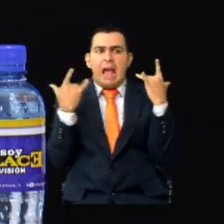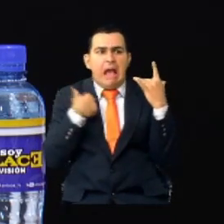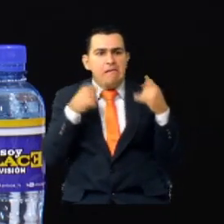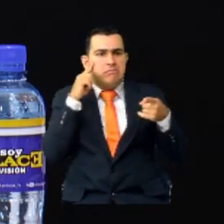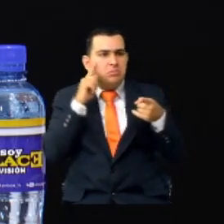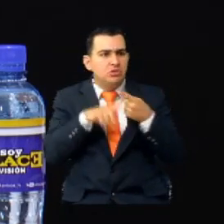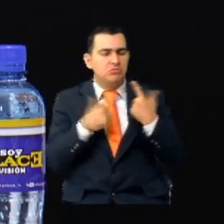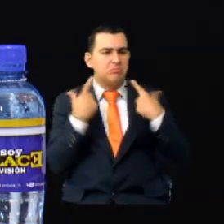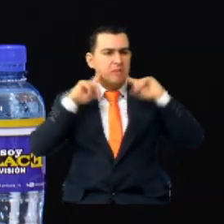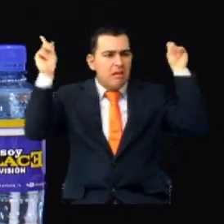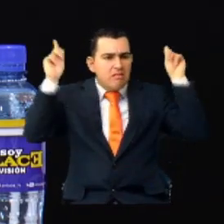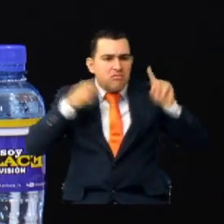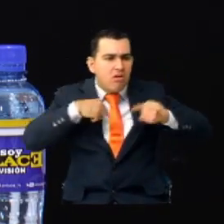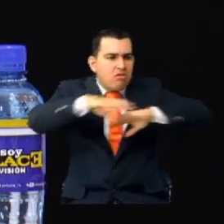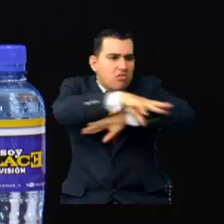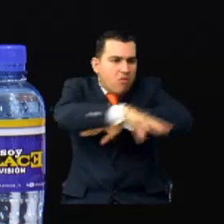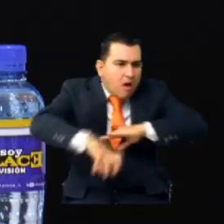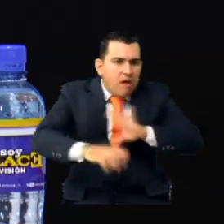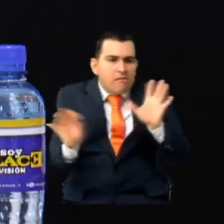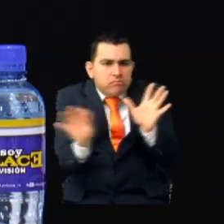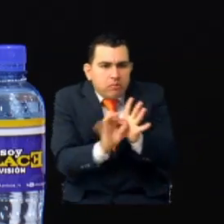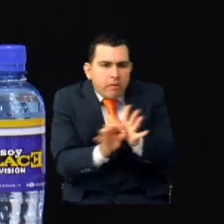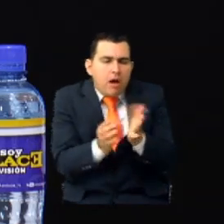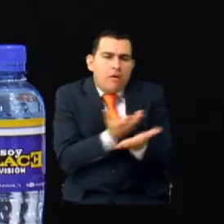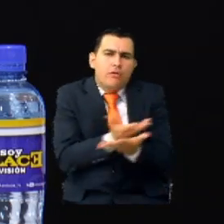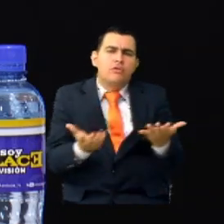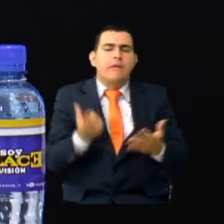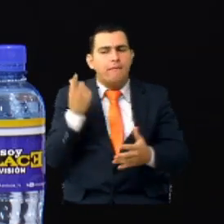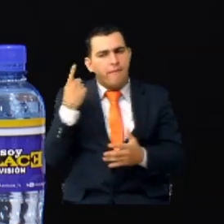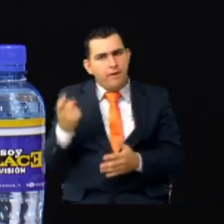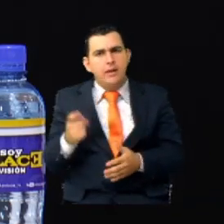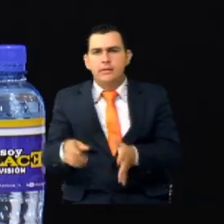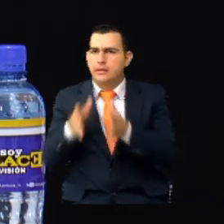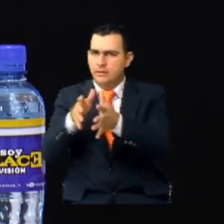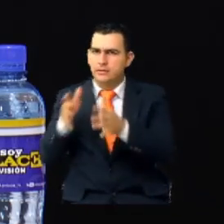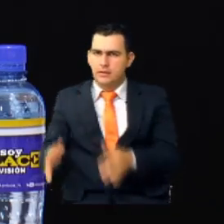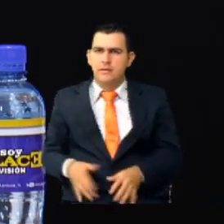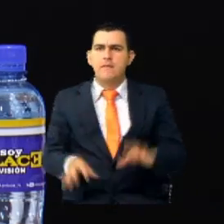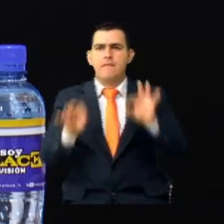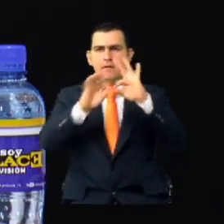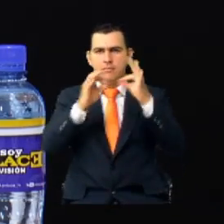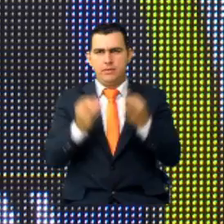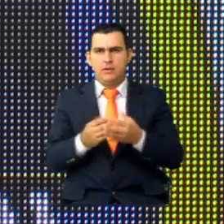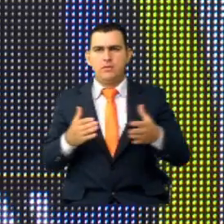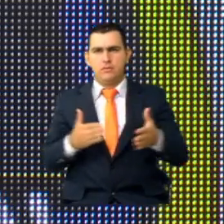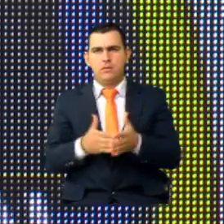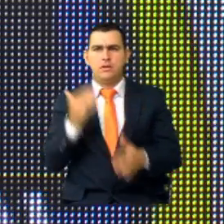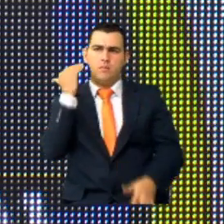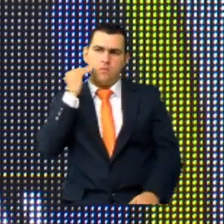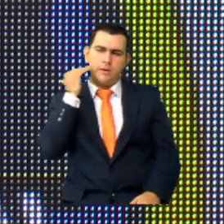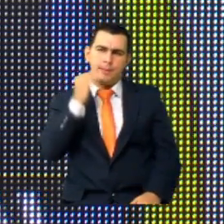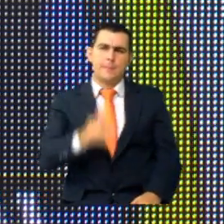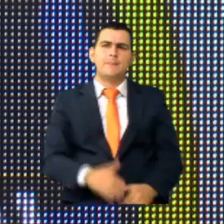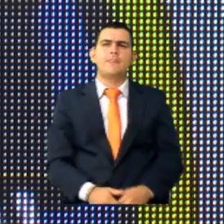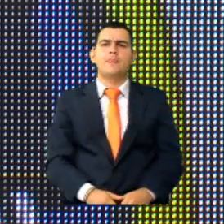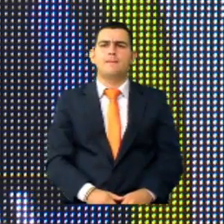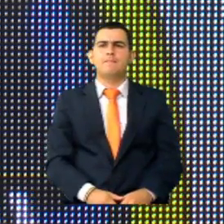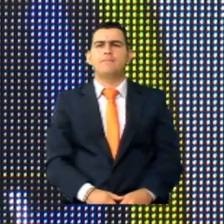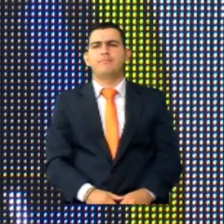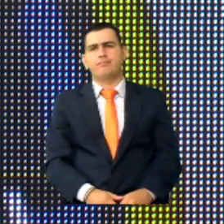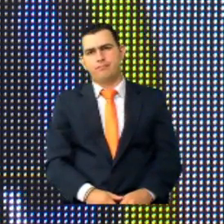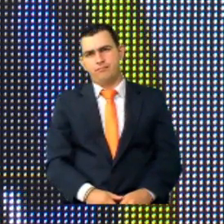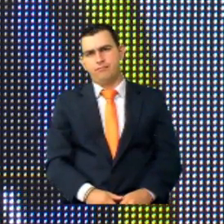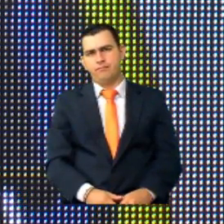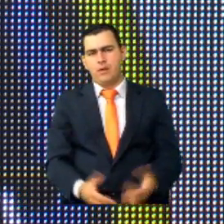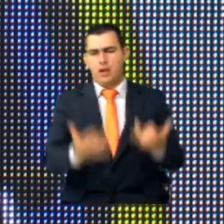vida. Las estadísticas más grandes están en violencia intrafamiliar y violencia contra la mujer. Tiempo, candidata. Yanit Rueda le pregunta ahora